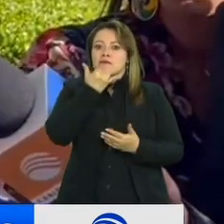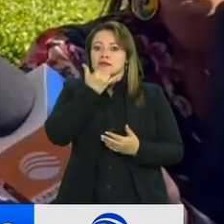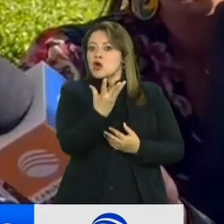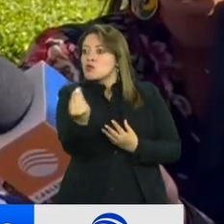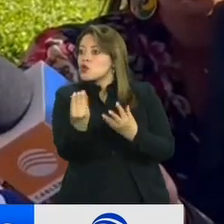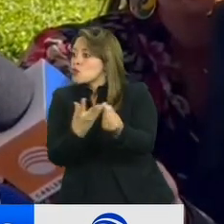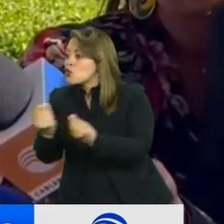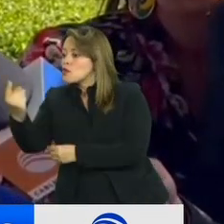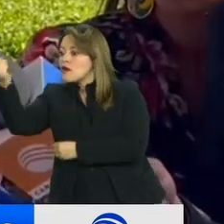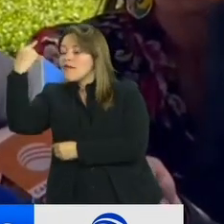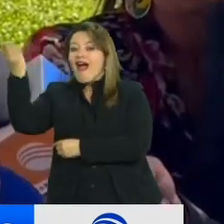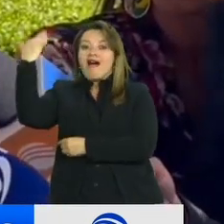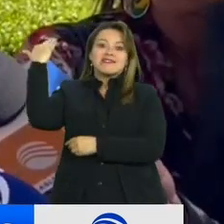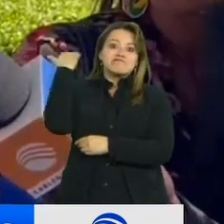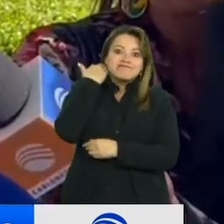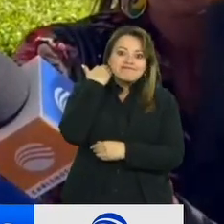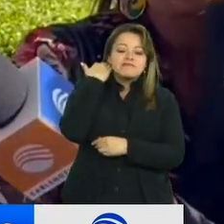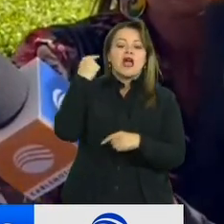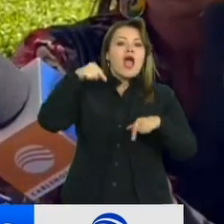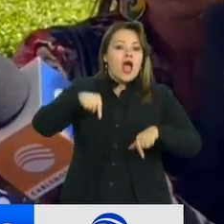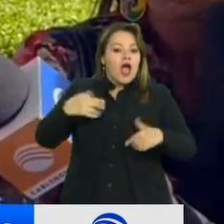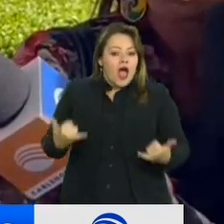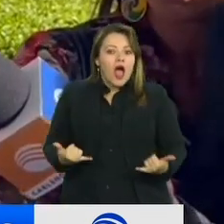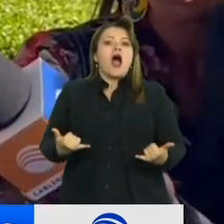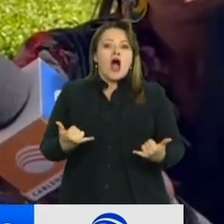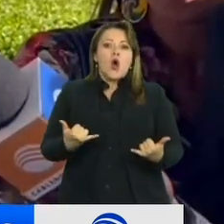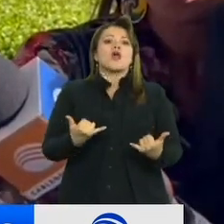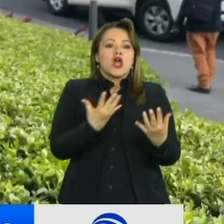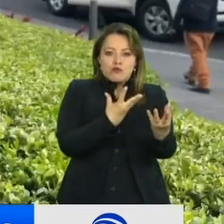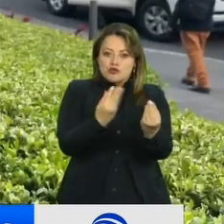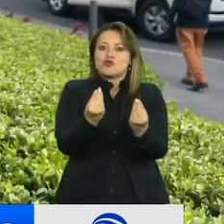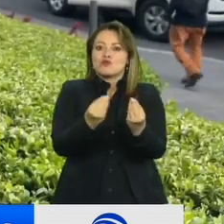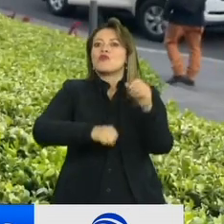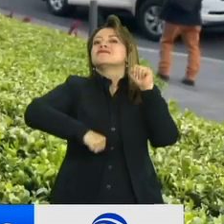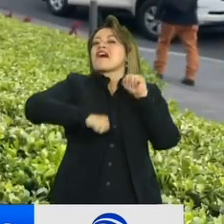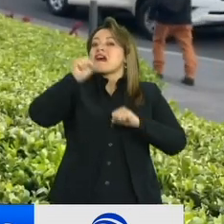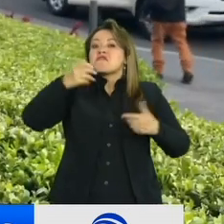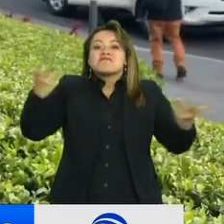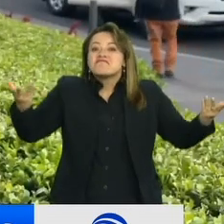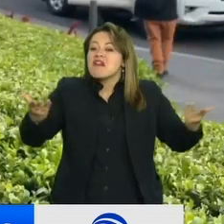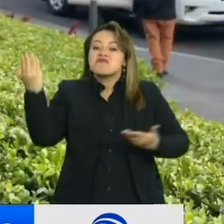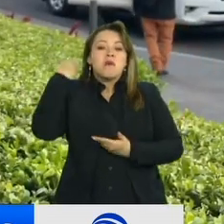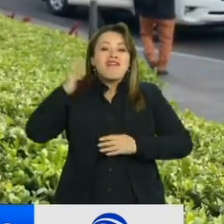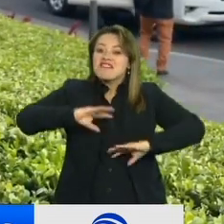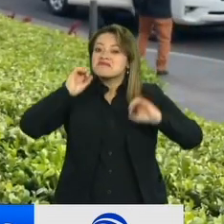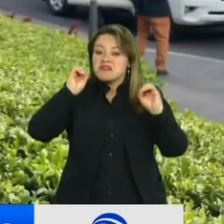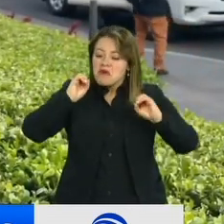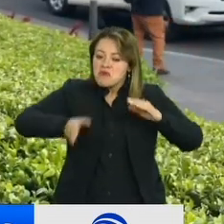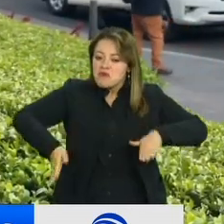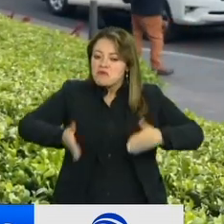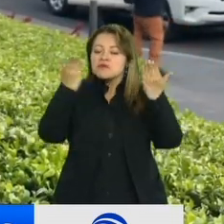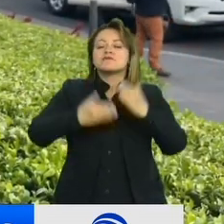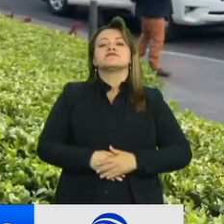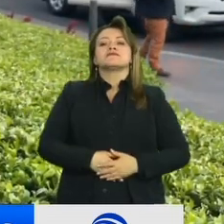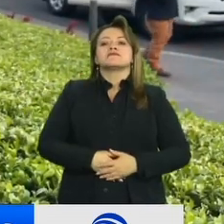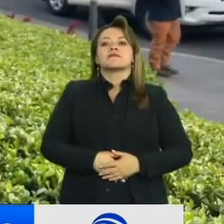perdieron la elección presidencial hoy se han convertido en partidos ganadores. Ana María, pues nosotros seguiremos muy atentos.